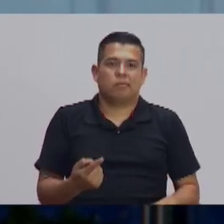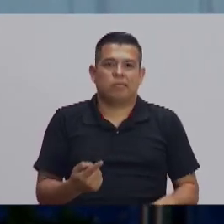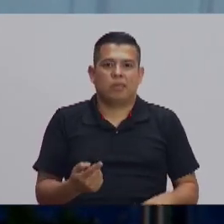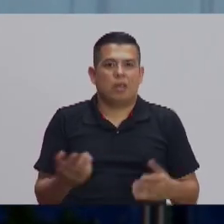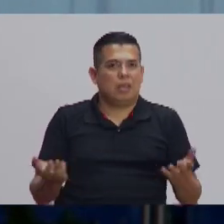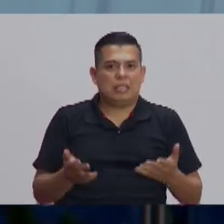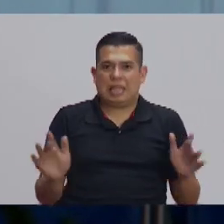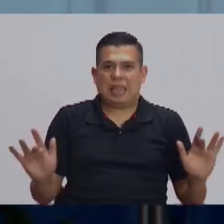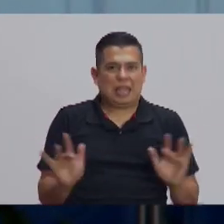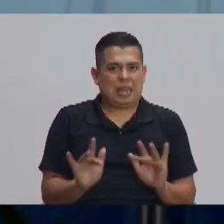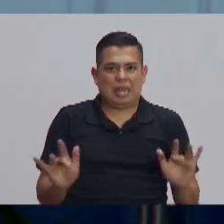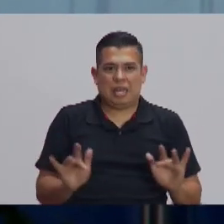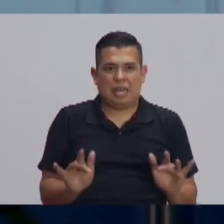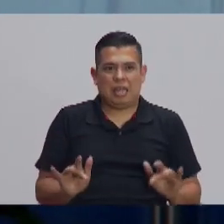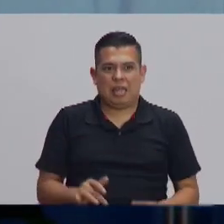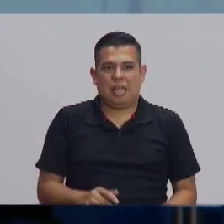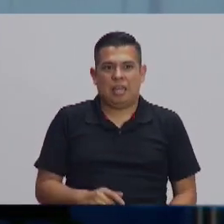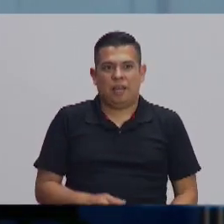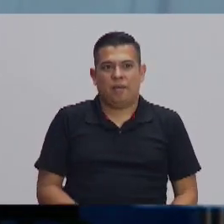perdón